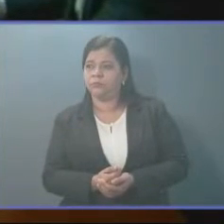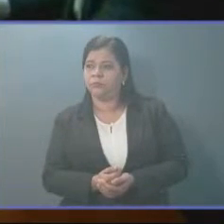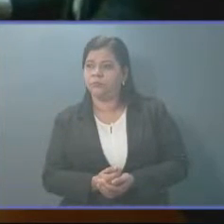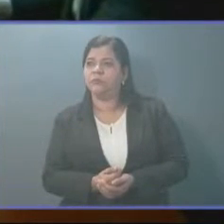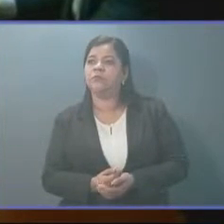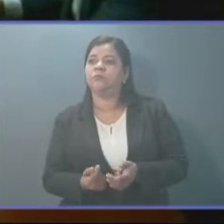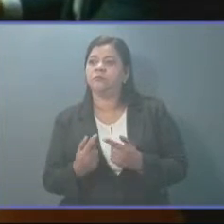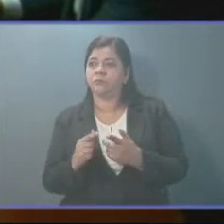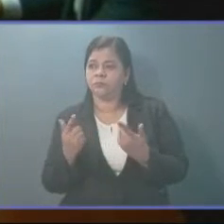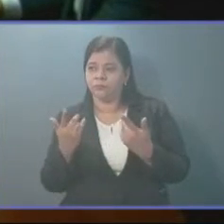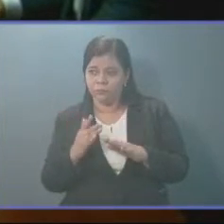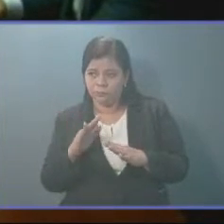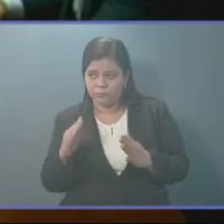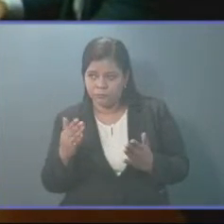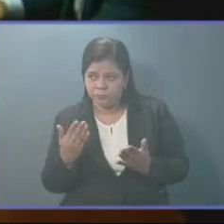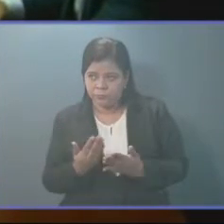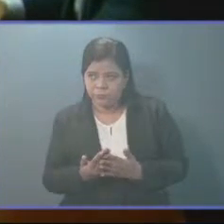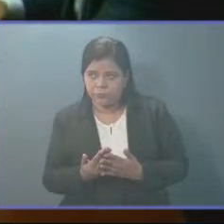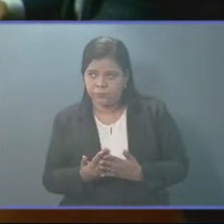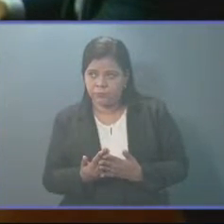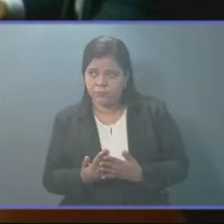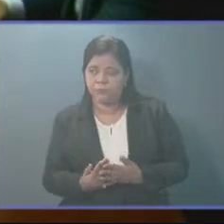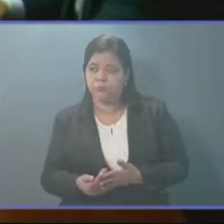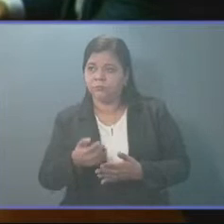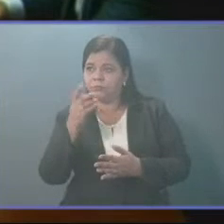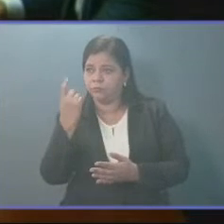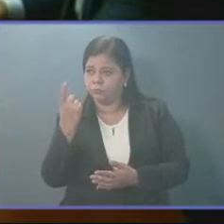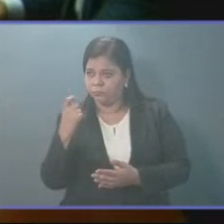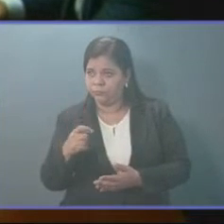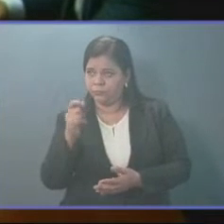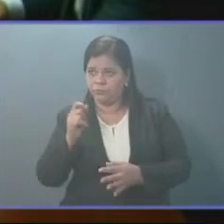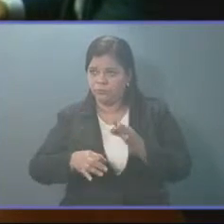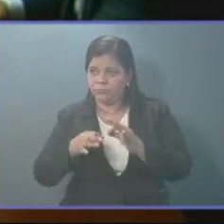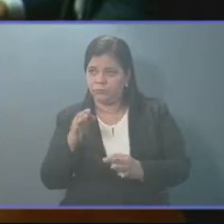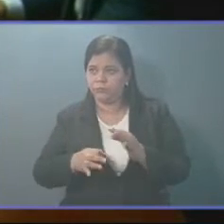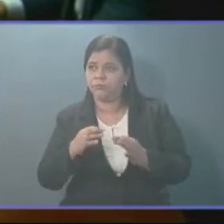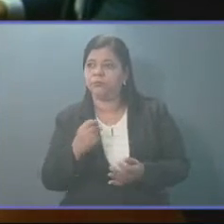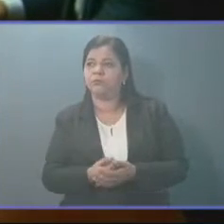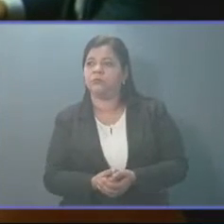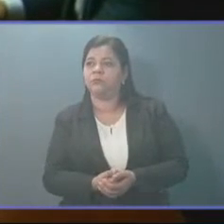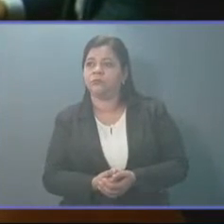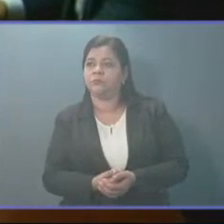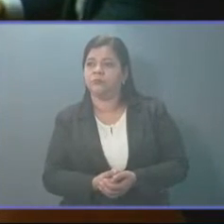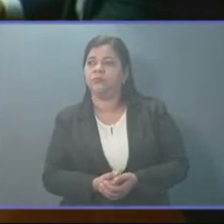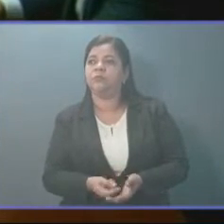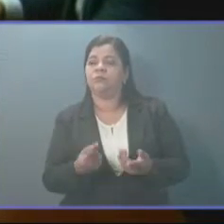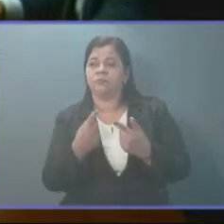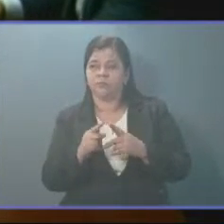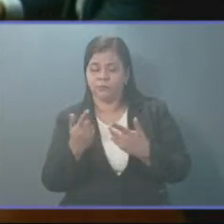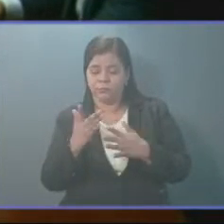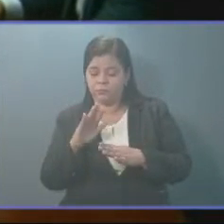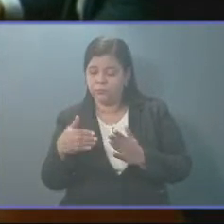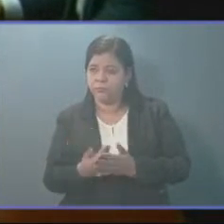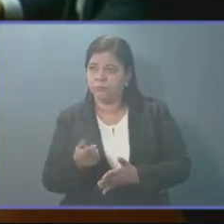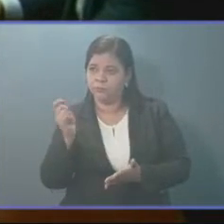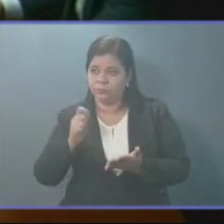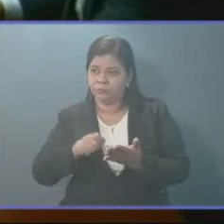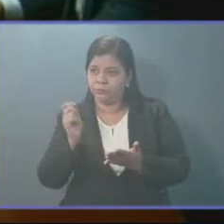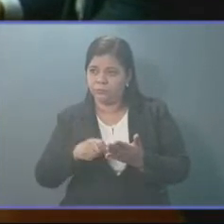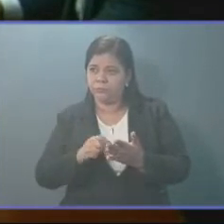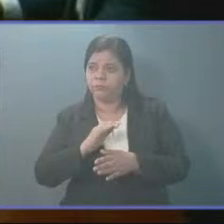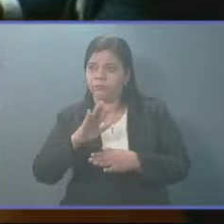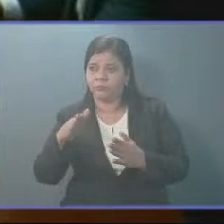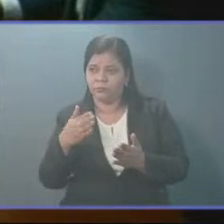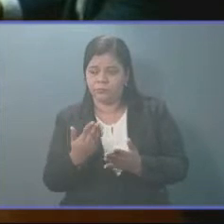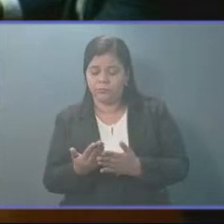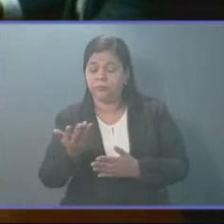Artículo 10. Examen de falta de jurisdicción. Artículo 10. Presentada la demanda, el juez o tribunal examinará su